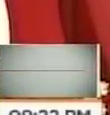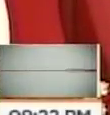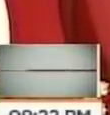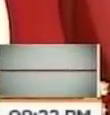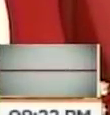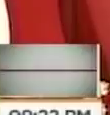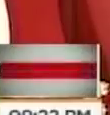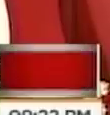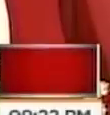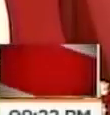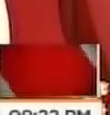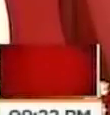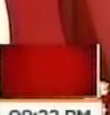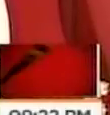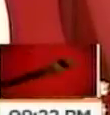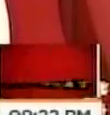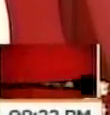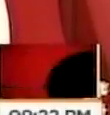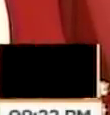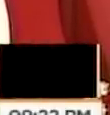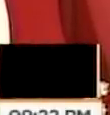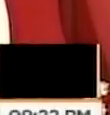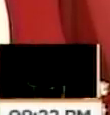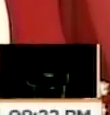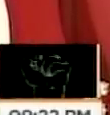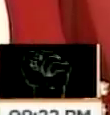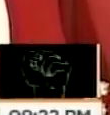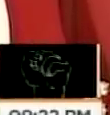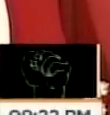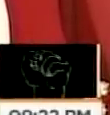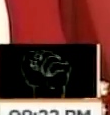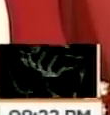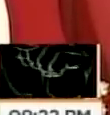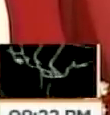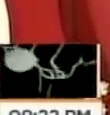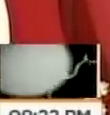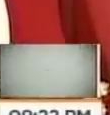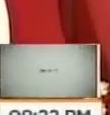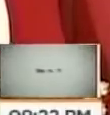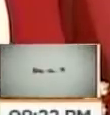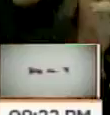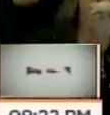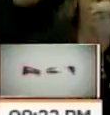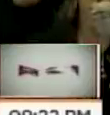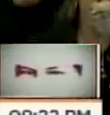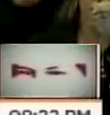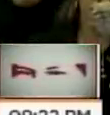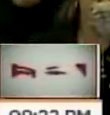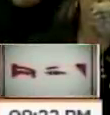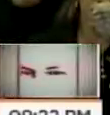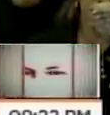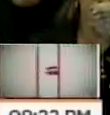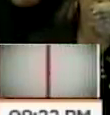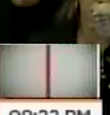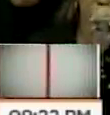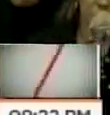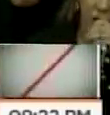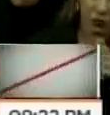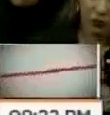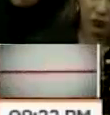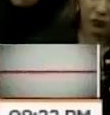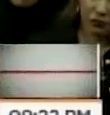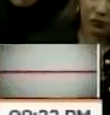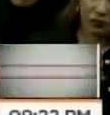2 años una nieta. Y estábamos cerca, por aquí en Katia. Y nos vinimos por la avenida Sucre. Ahí